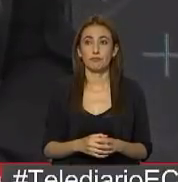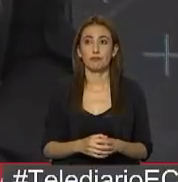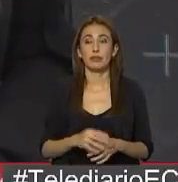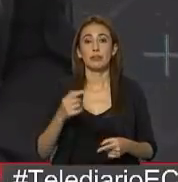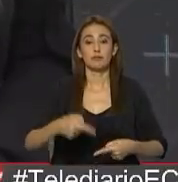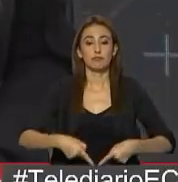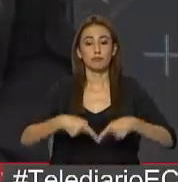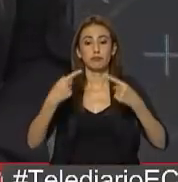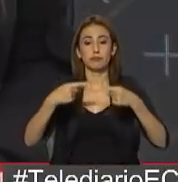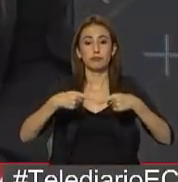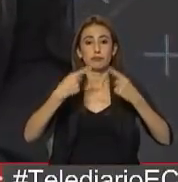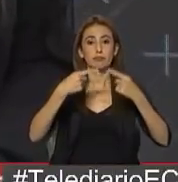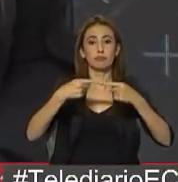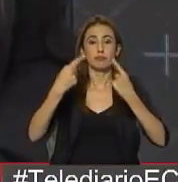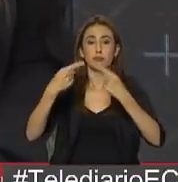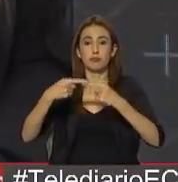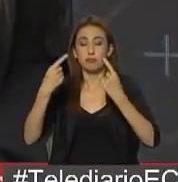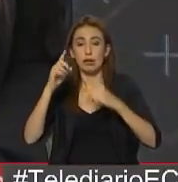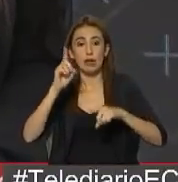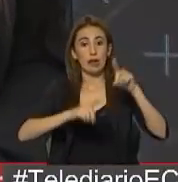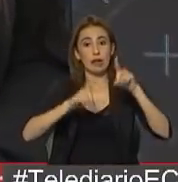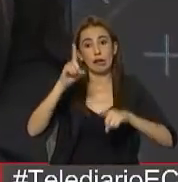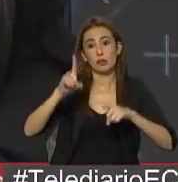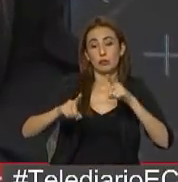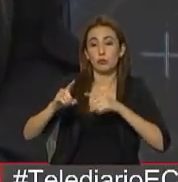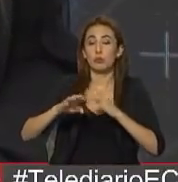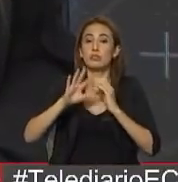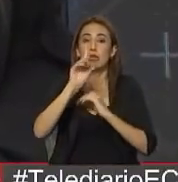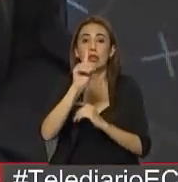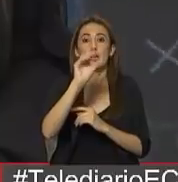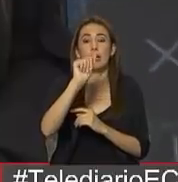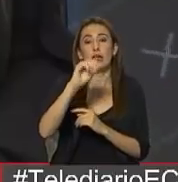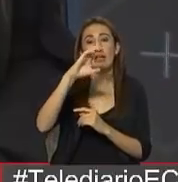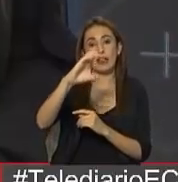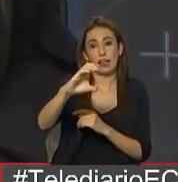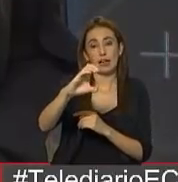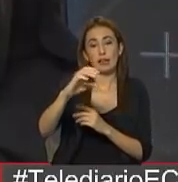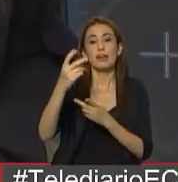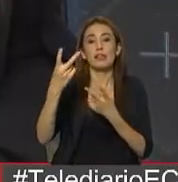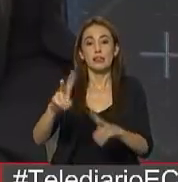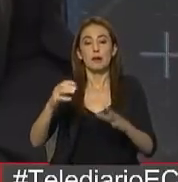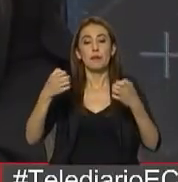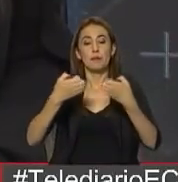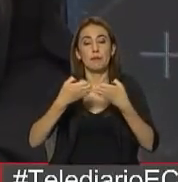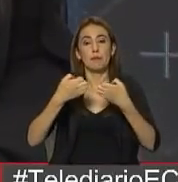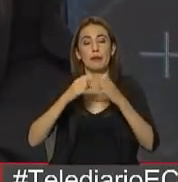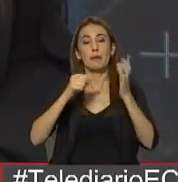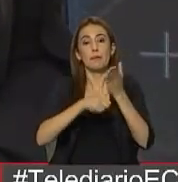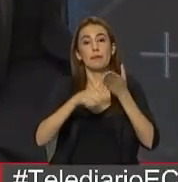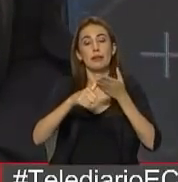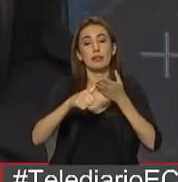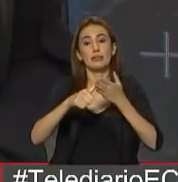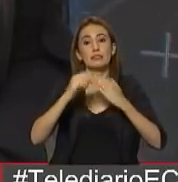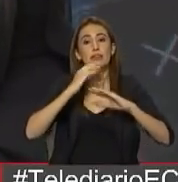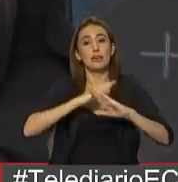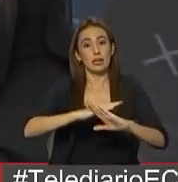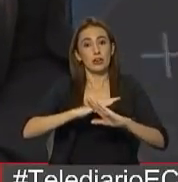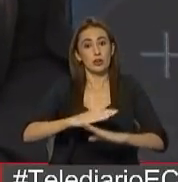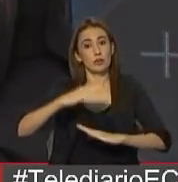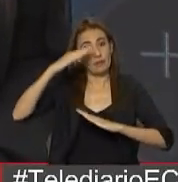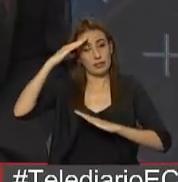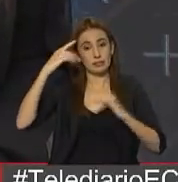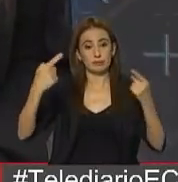Discrepancias entre la Dirección de Aviación Civil y las Fuerzas Armadas surgen tras el accidente de la avioneta que transportaba a Daniel Salcedo.